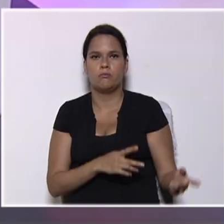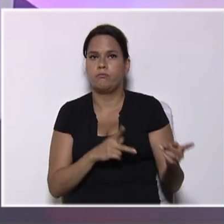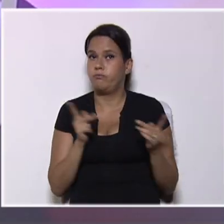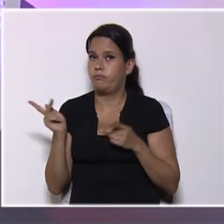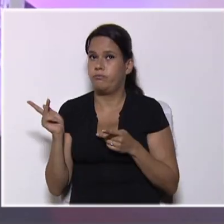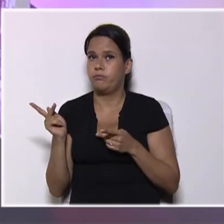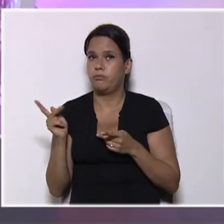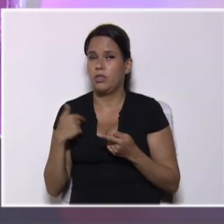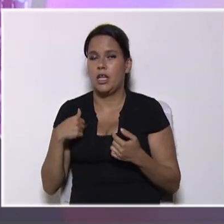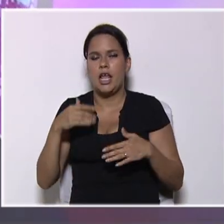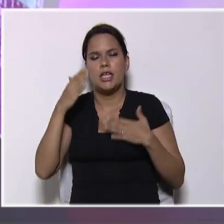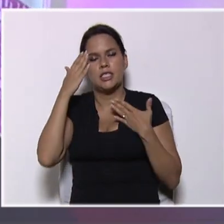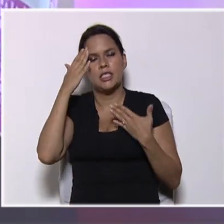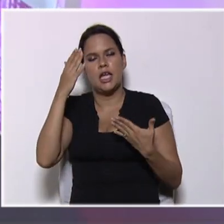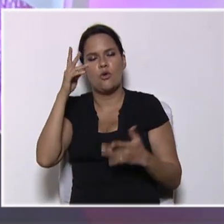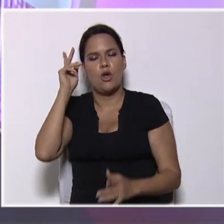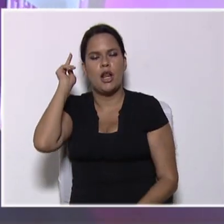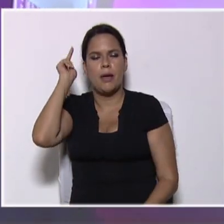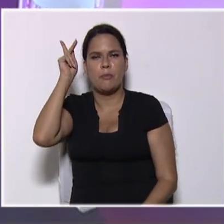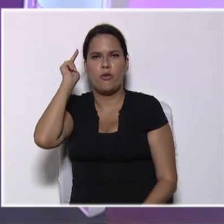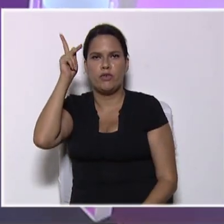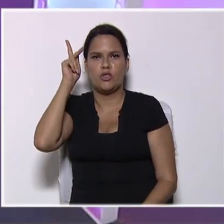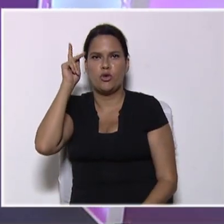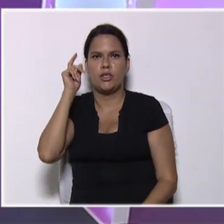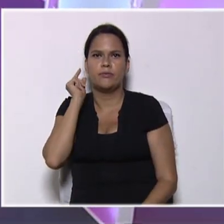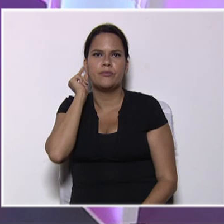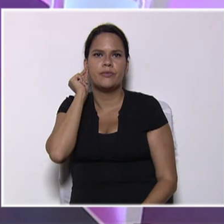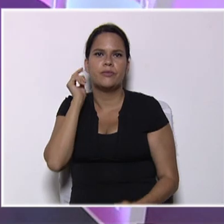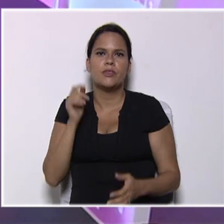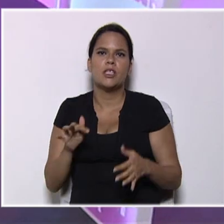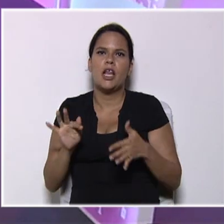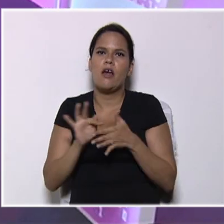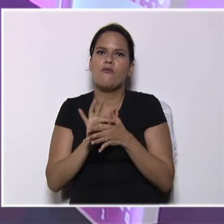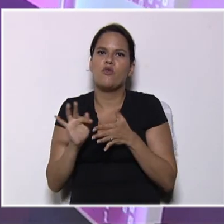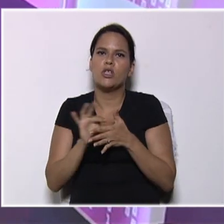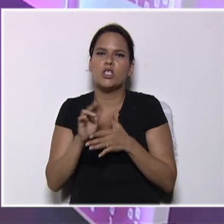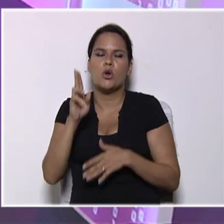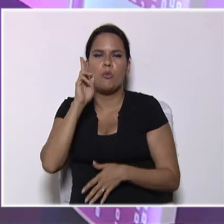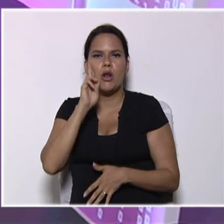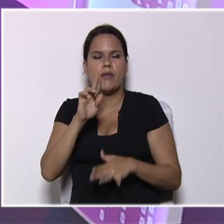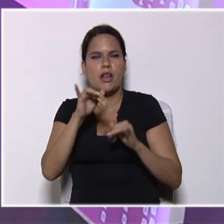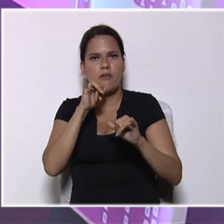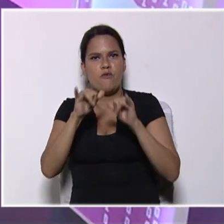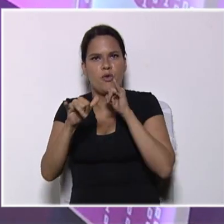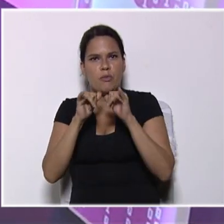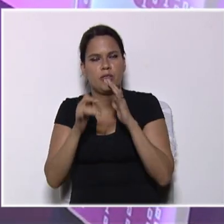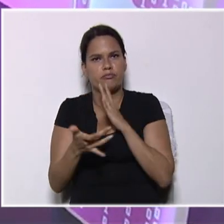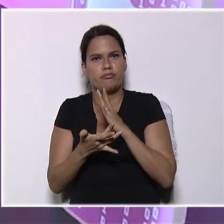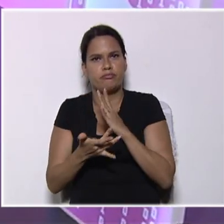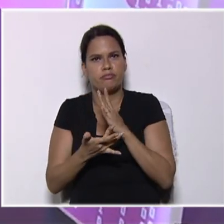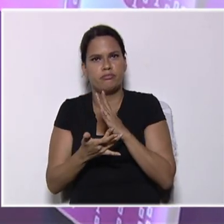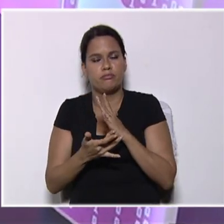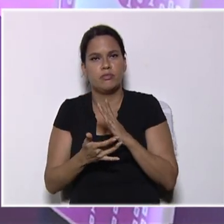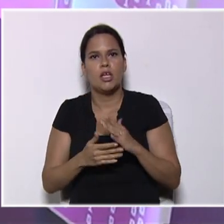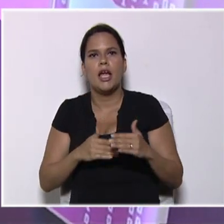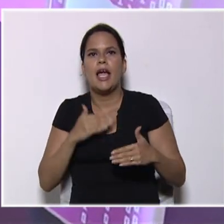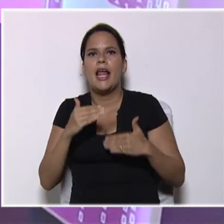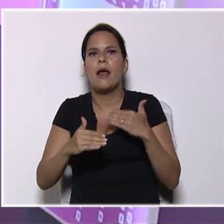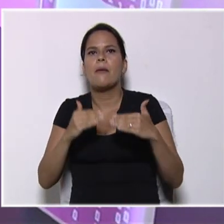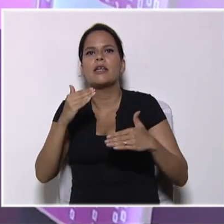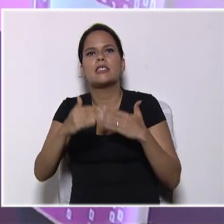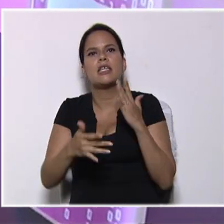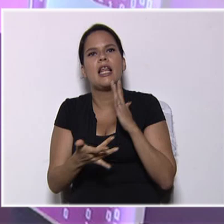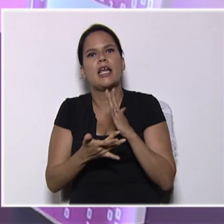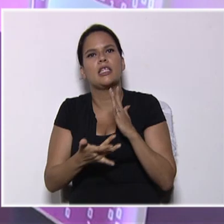Bienvenidos. Les saluda Vic Mauri Aquino de la Fundación Bolivariana de Informática y Telemática Fundavid. El avance de las